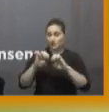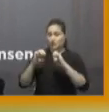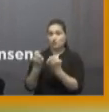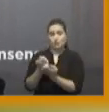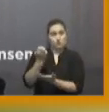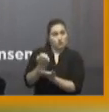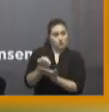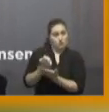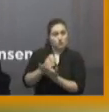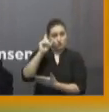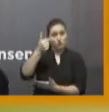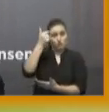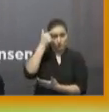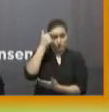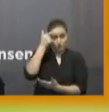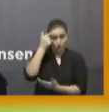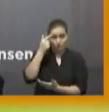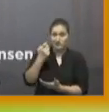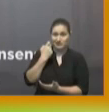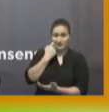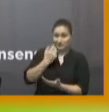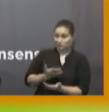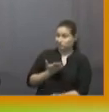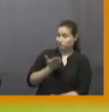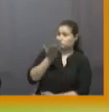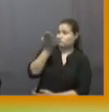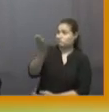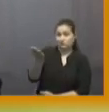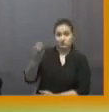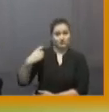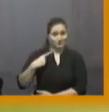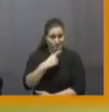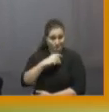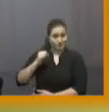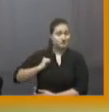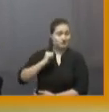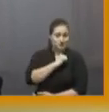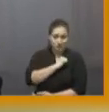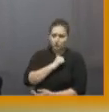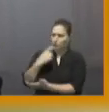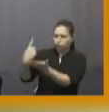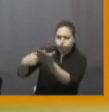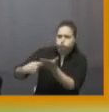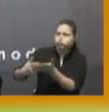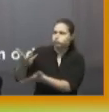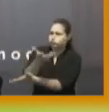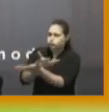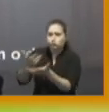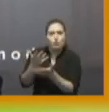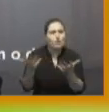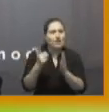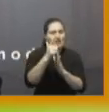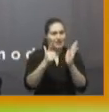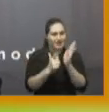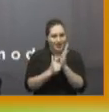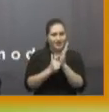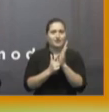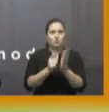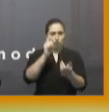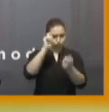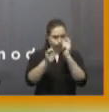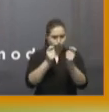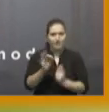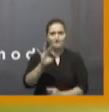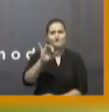puede esperar nada de ningún gobierno Hay que ser ordenado Entonces estos